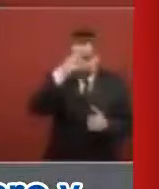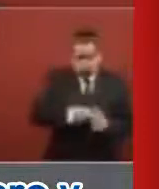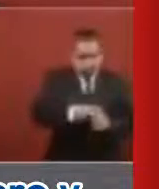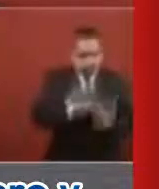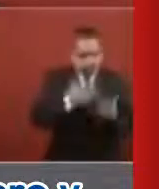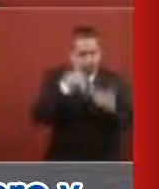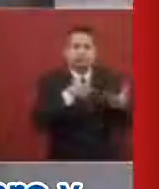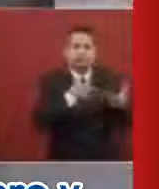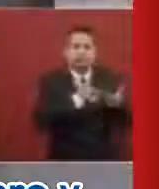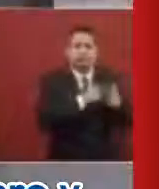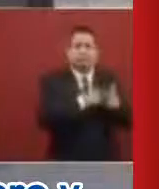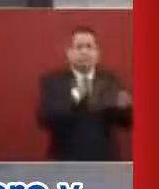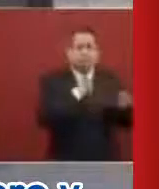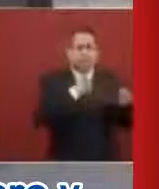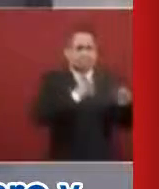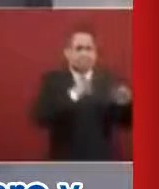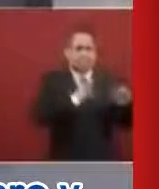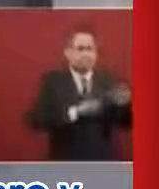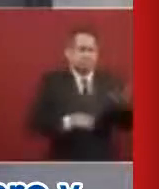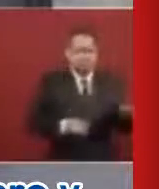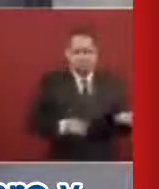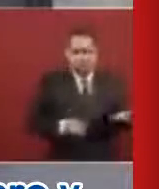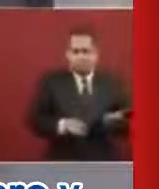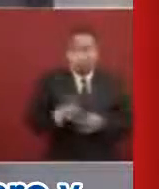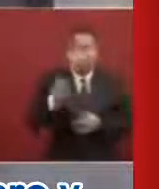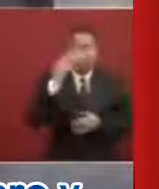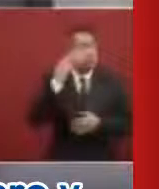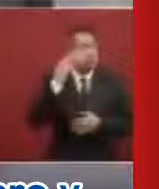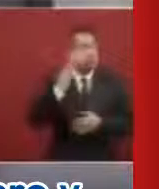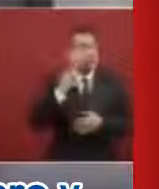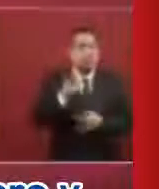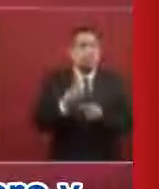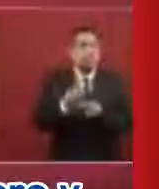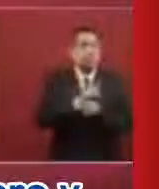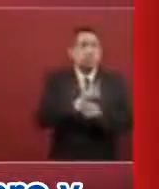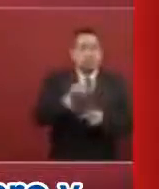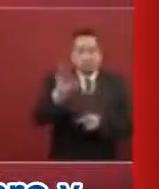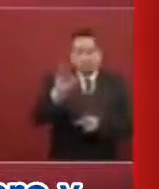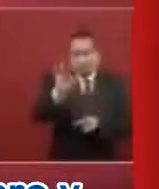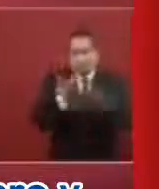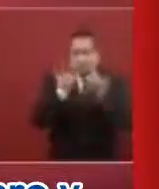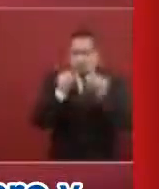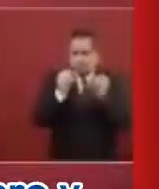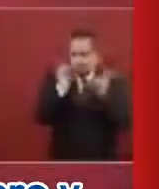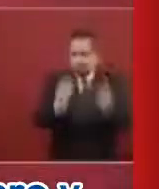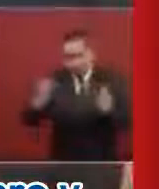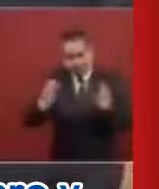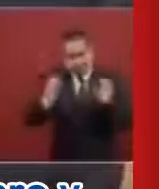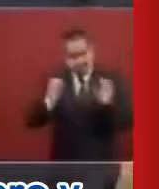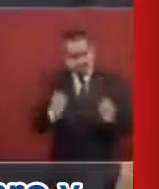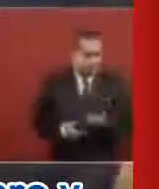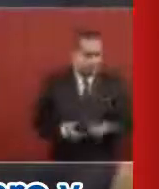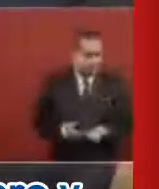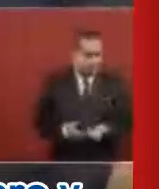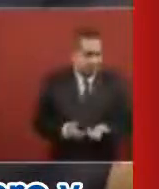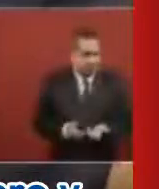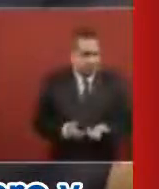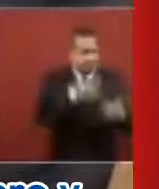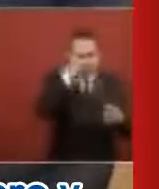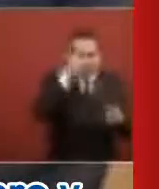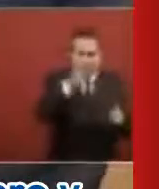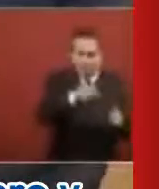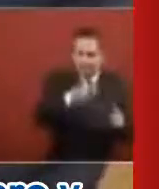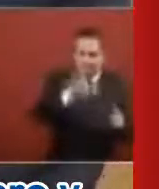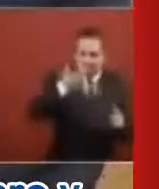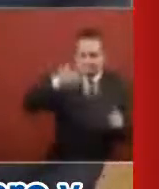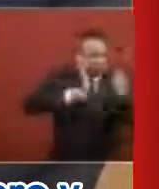empresas mexicanas. No se hizo una refinería desde hace 40 años en el país. Entonces, ¿qué empresa